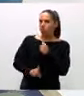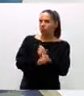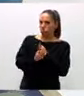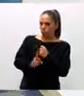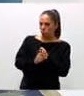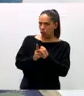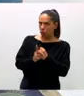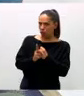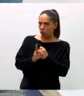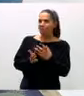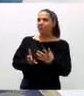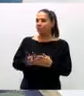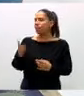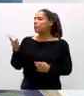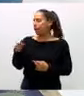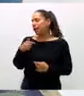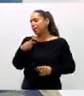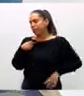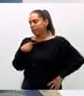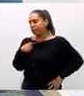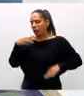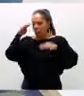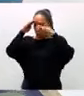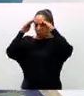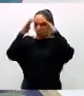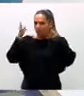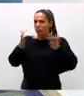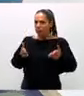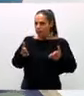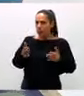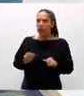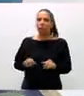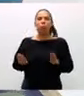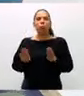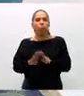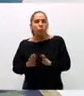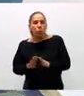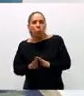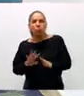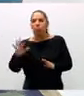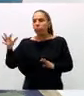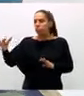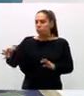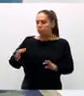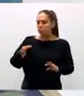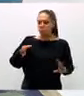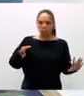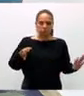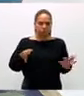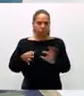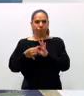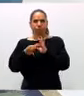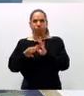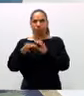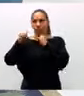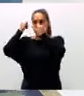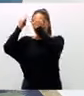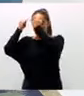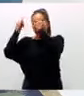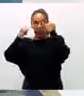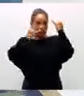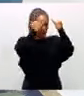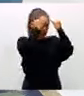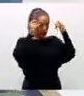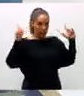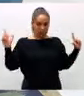en práctica una serie de habilidades socioemocionales, comunicativas, etcétera. Bueno, esta es la